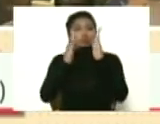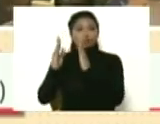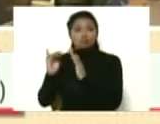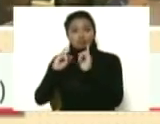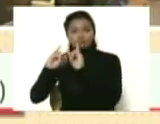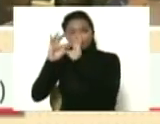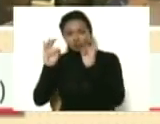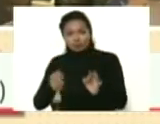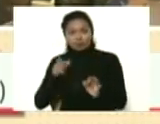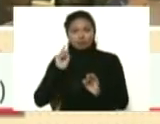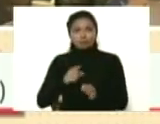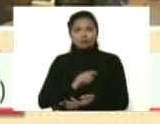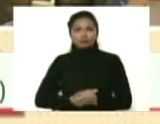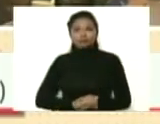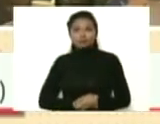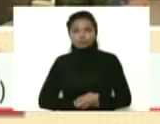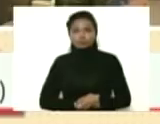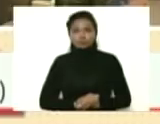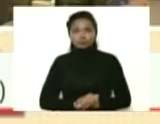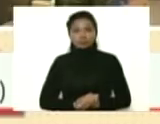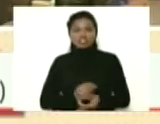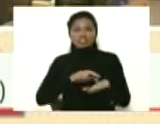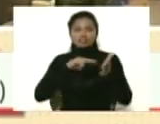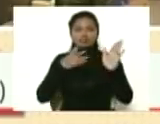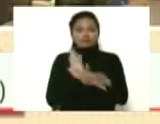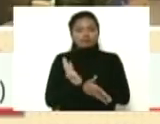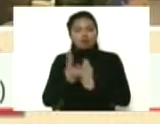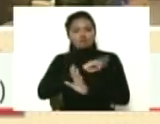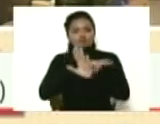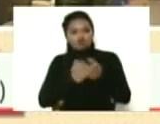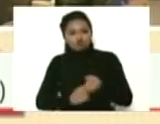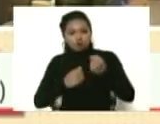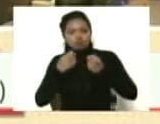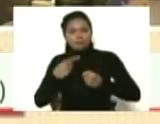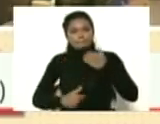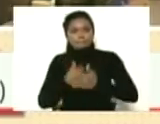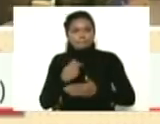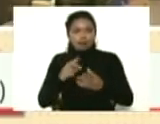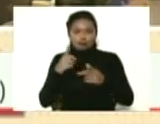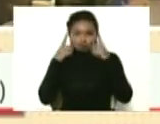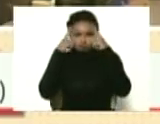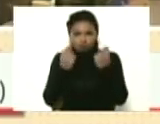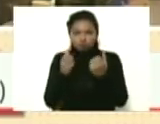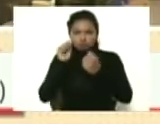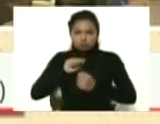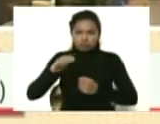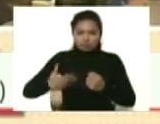Milicia Nacional Bolivariana, que significa el fortalecimiento de la capacidad